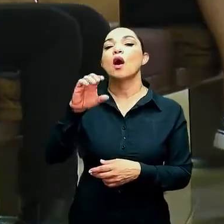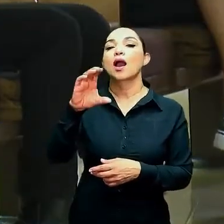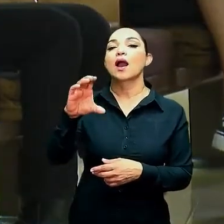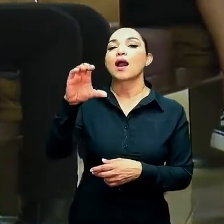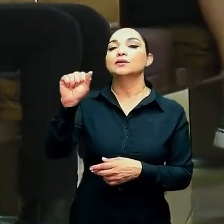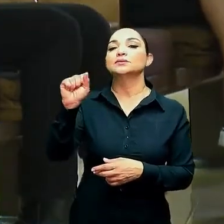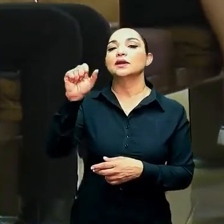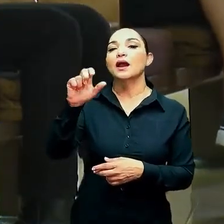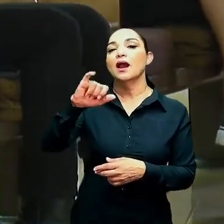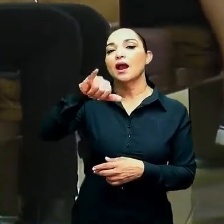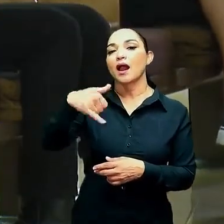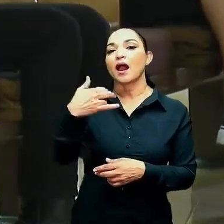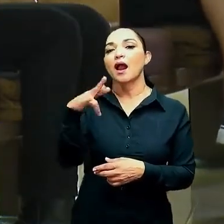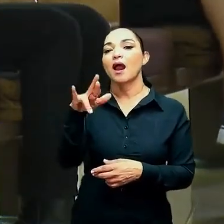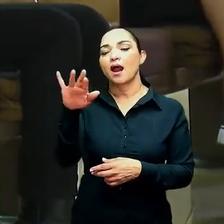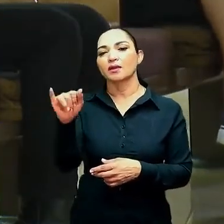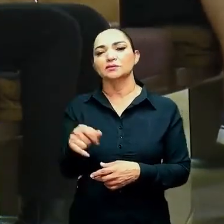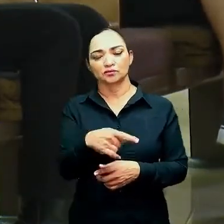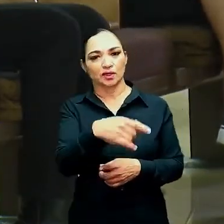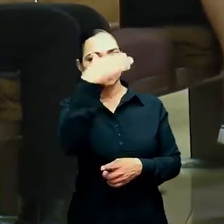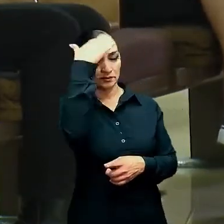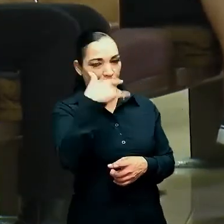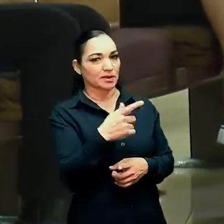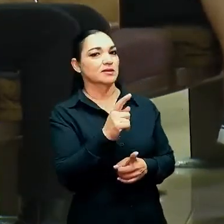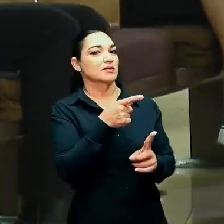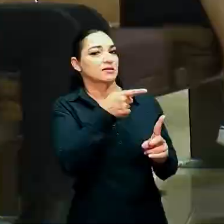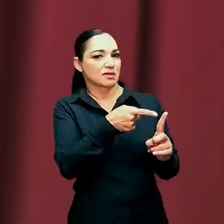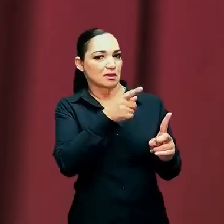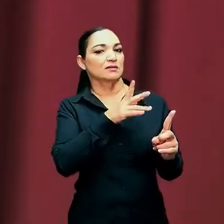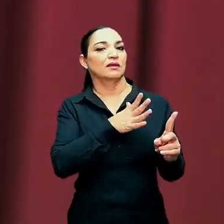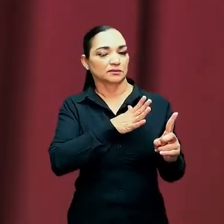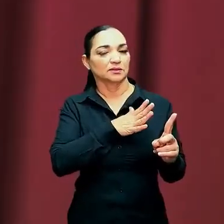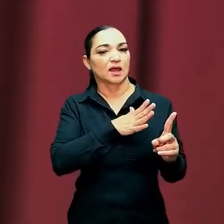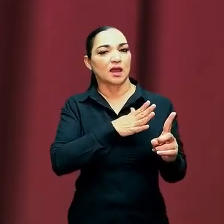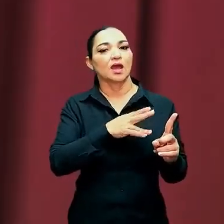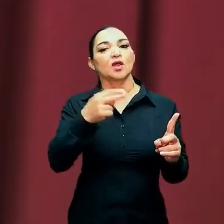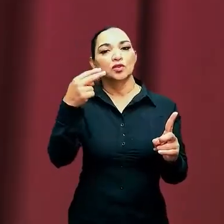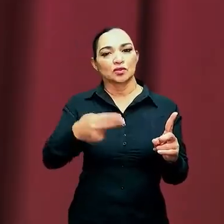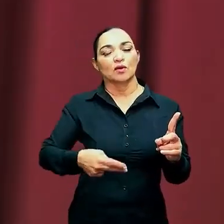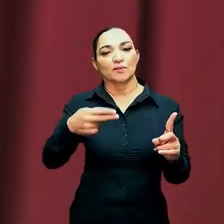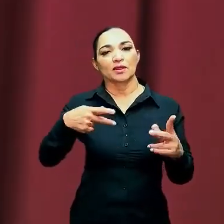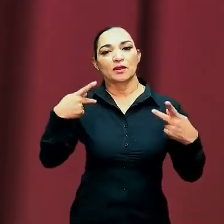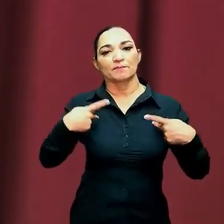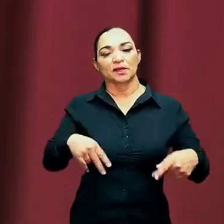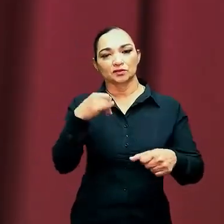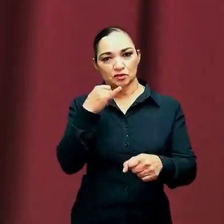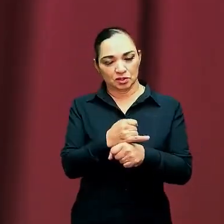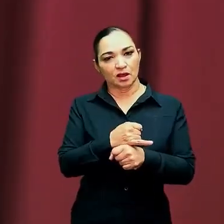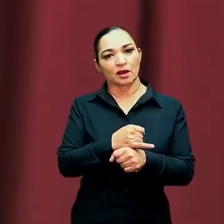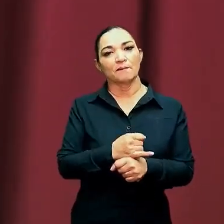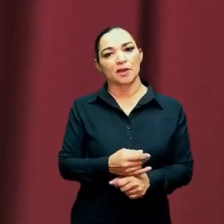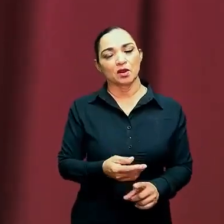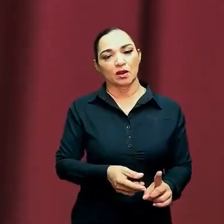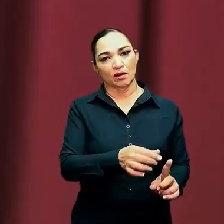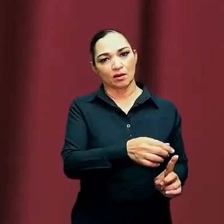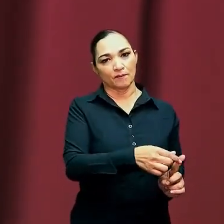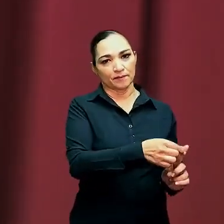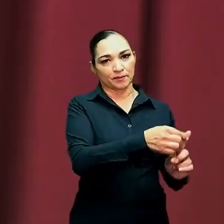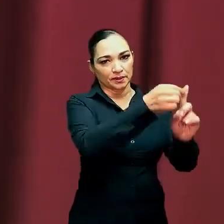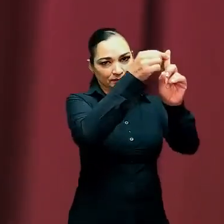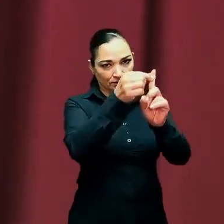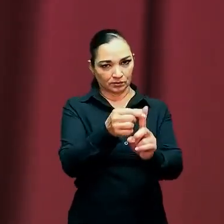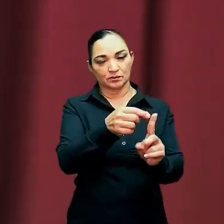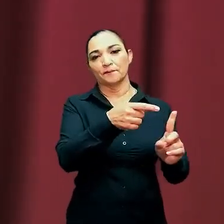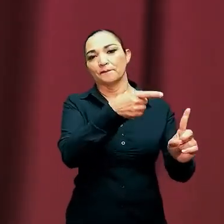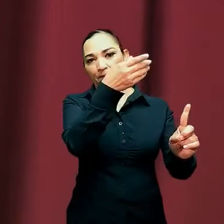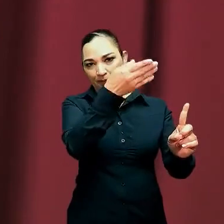mundo callado. Entonces, ¿saben quién es? Entonces dijo el nombre del personaje, pero realmente él lo presentó como Julio Cascajares. Nomás